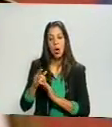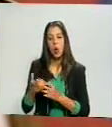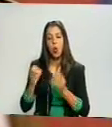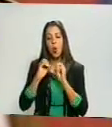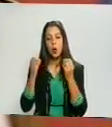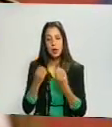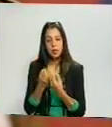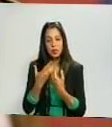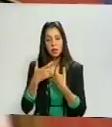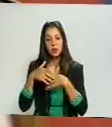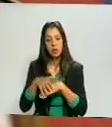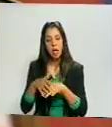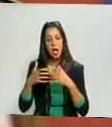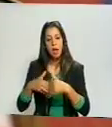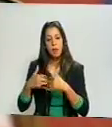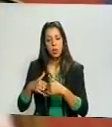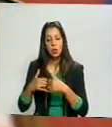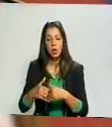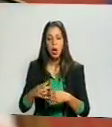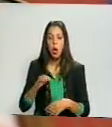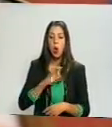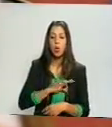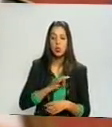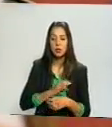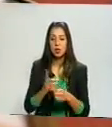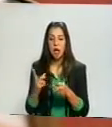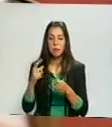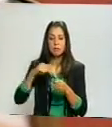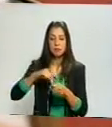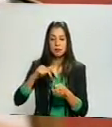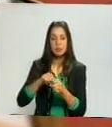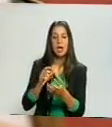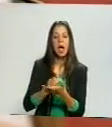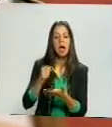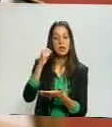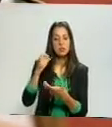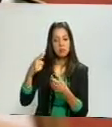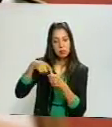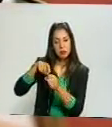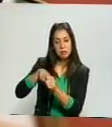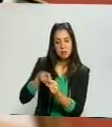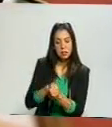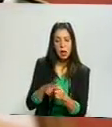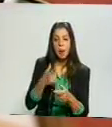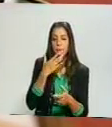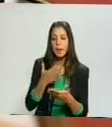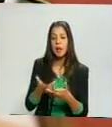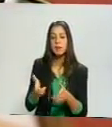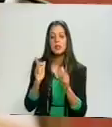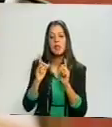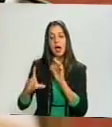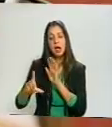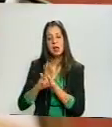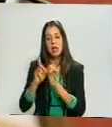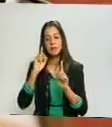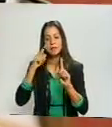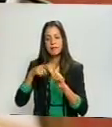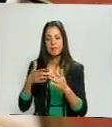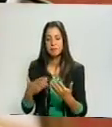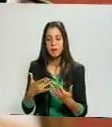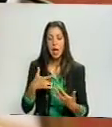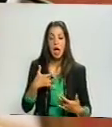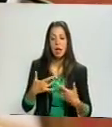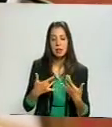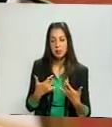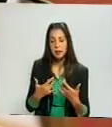socioproductivas, sociedades y demás formas de asociación permitidas por la ley, las cuales estarán orientadas a la actividad